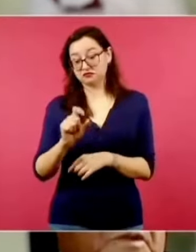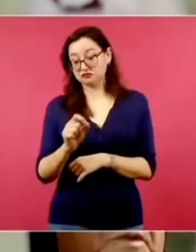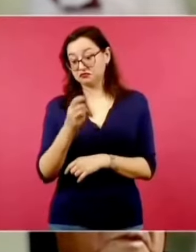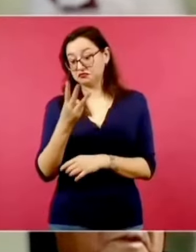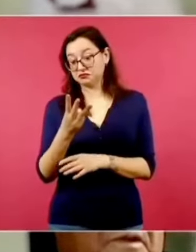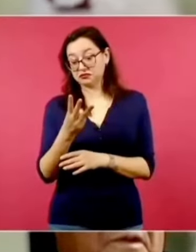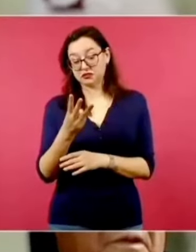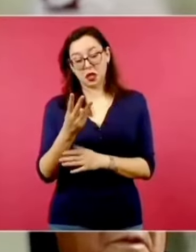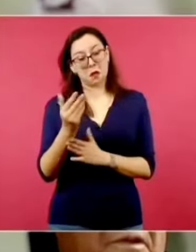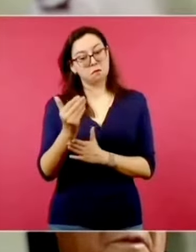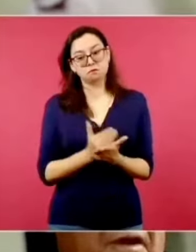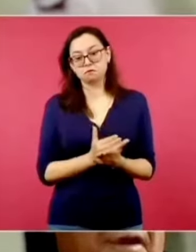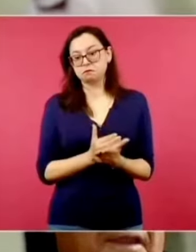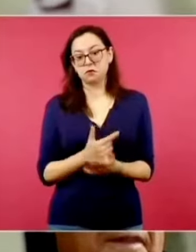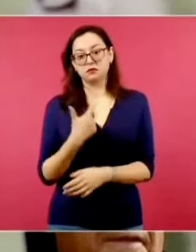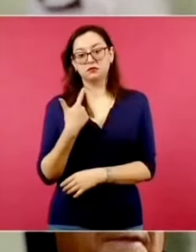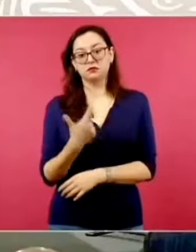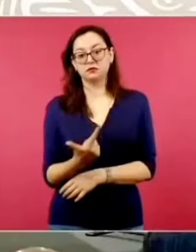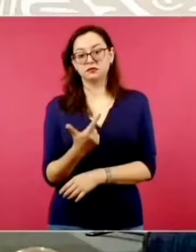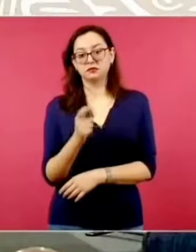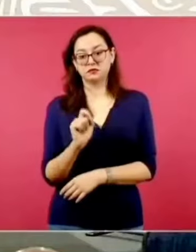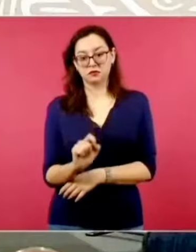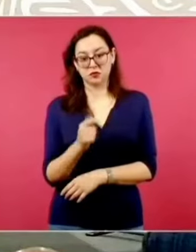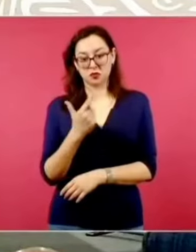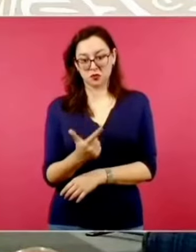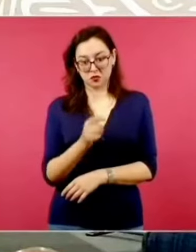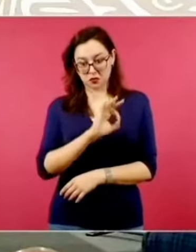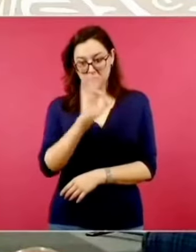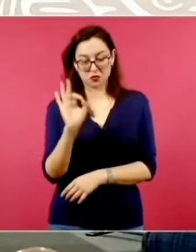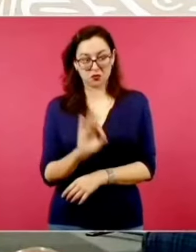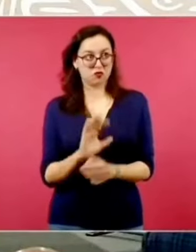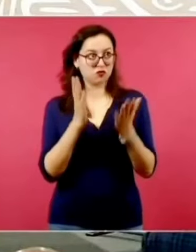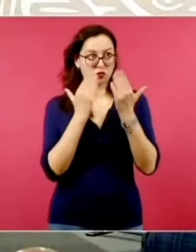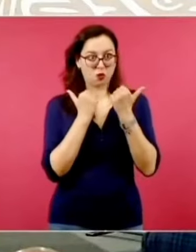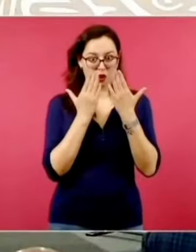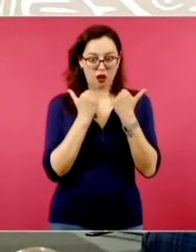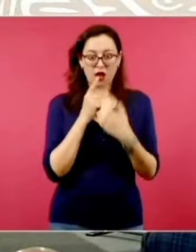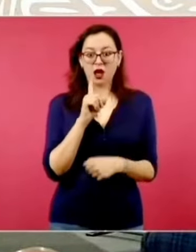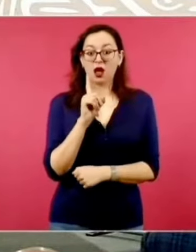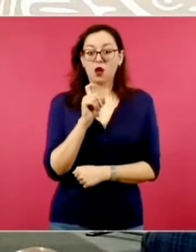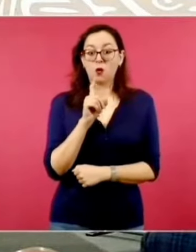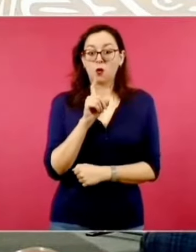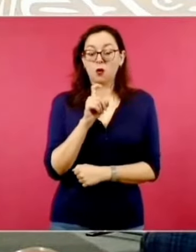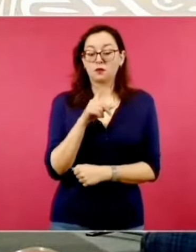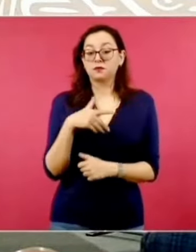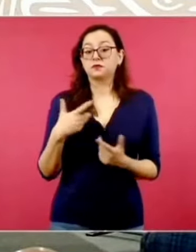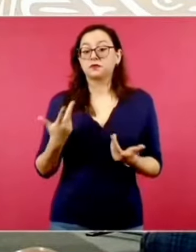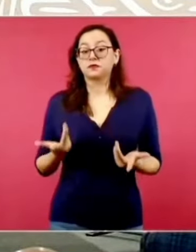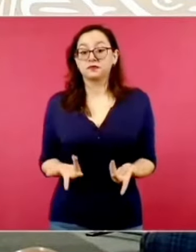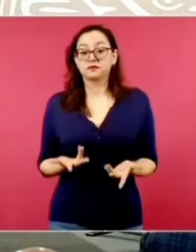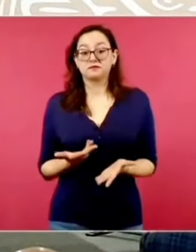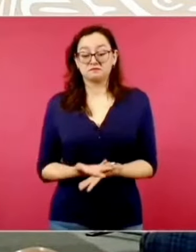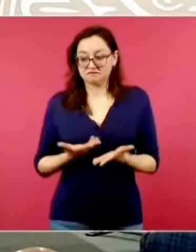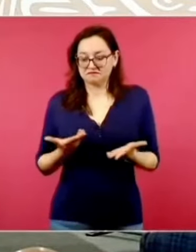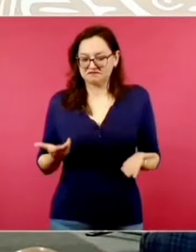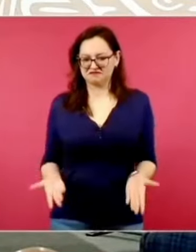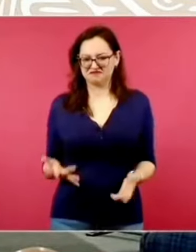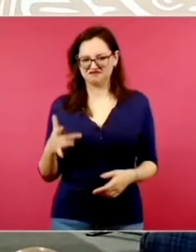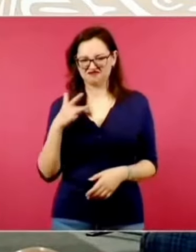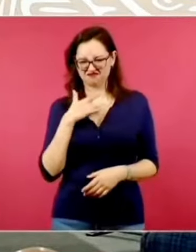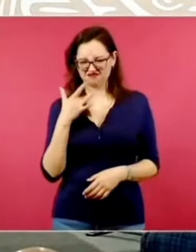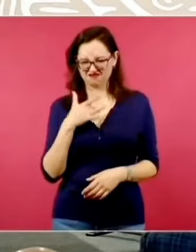fue el 7.7 pero usted considera que sí fue buena apuesta esto de